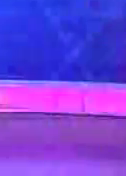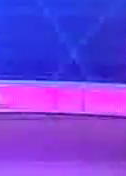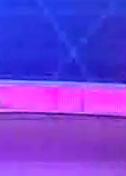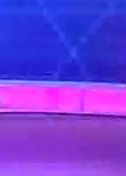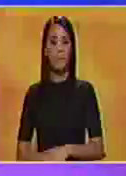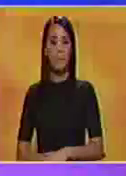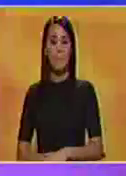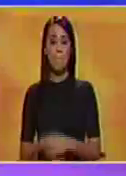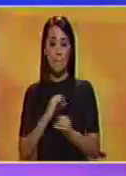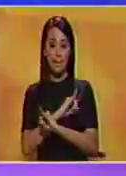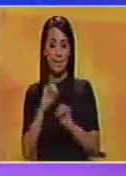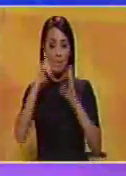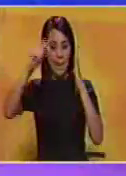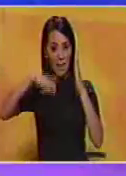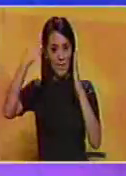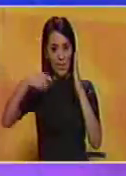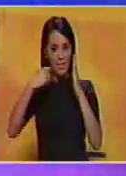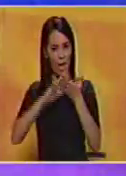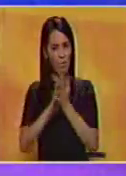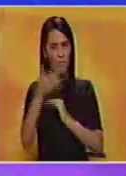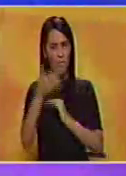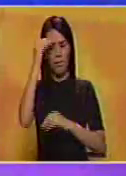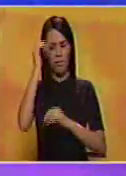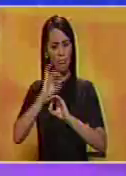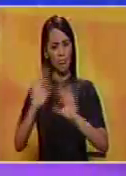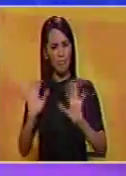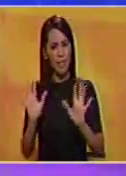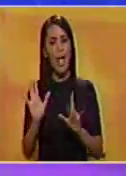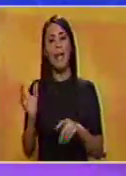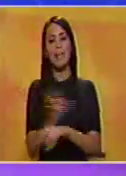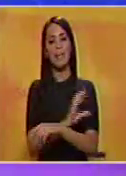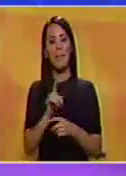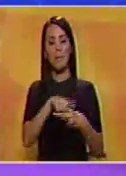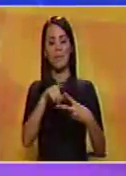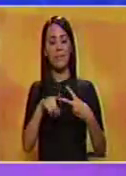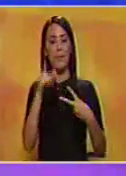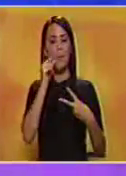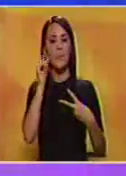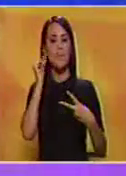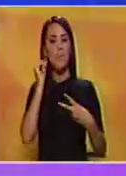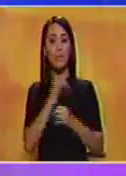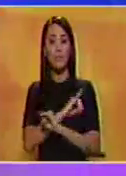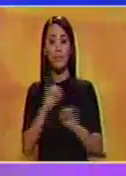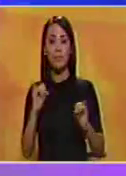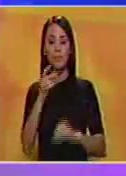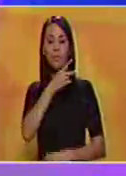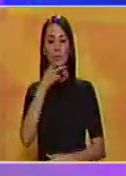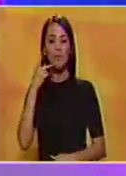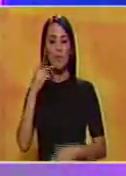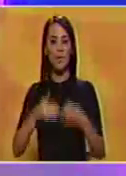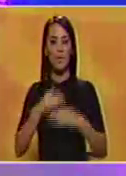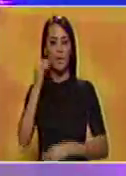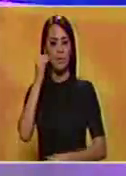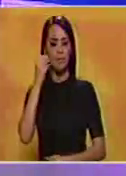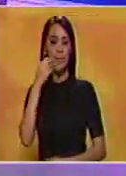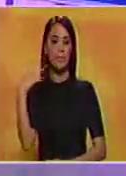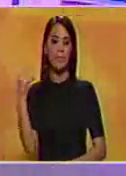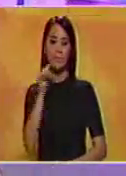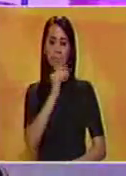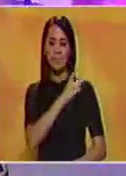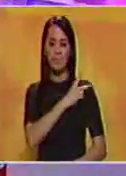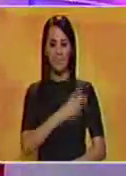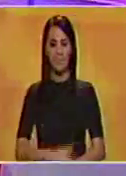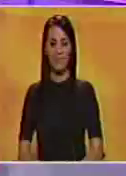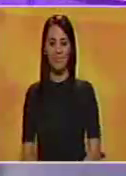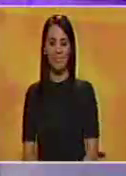Para cerrar, los dejo con el video de Bórralo, tema interpretado por Sisto Rein y María Laura. Así llegamos al final, soy Karelis Cuadros y los espero en una próxima emisión de